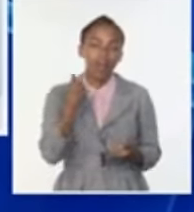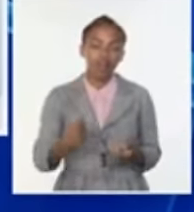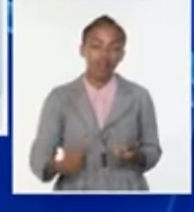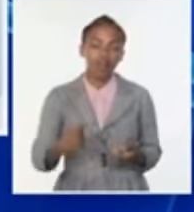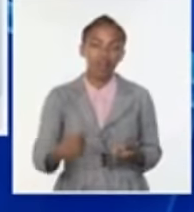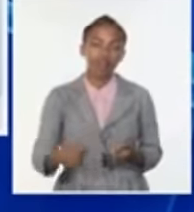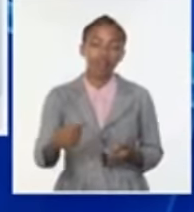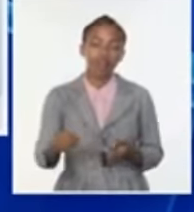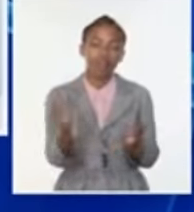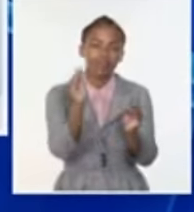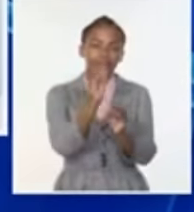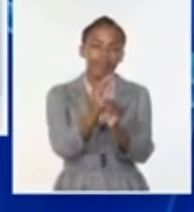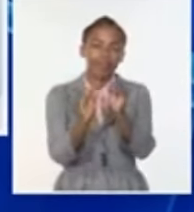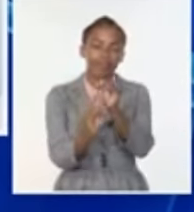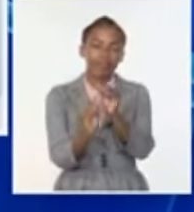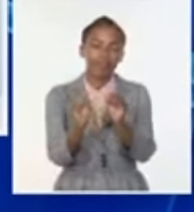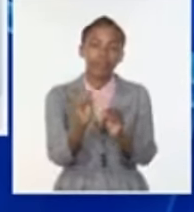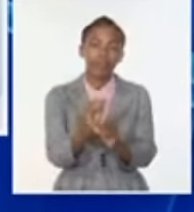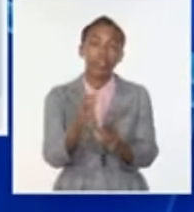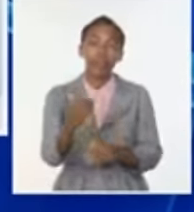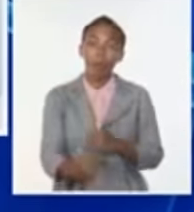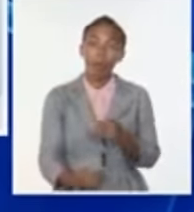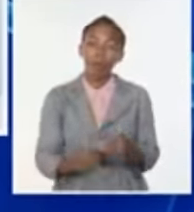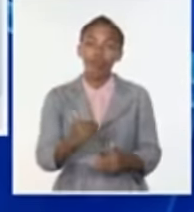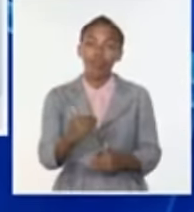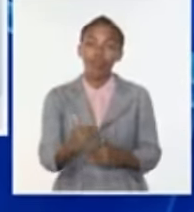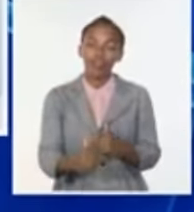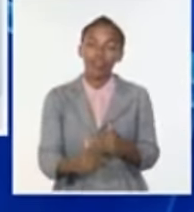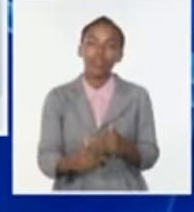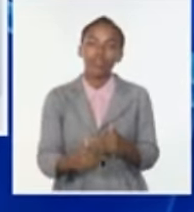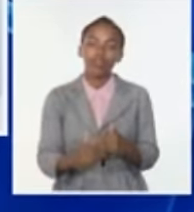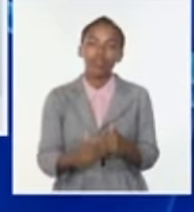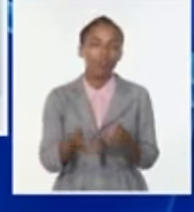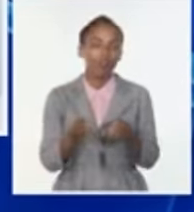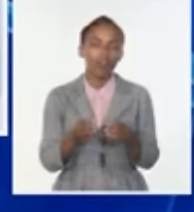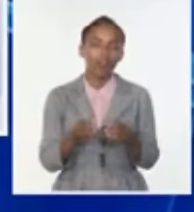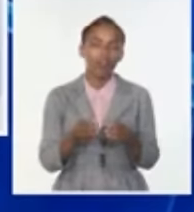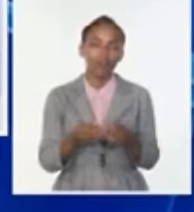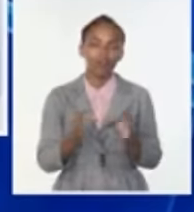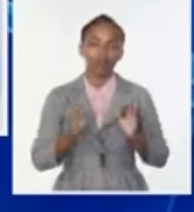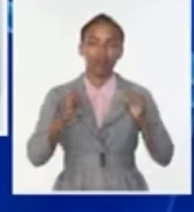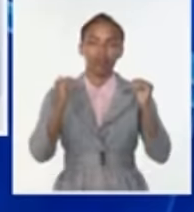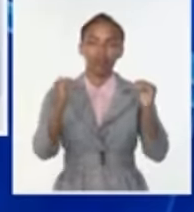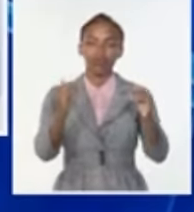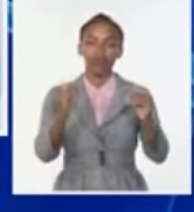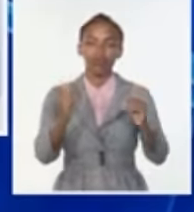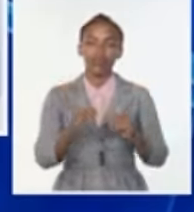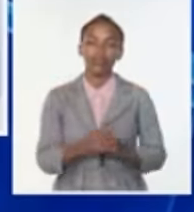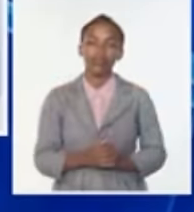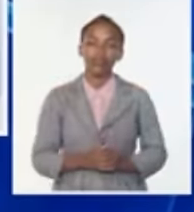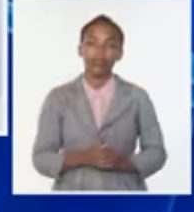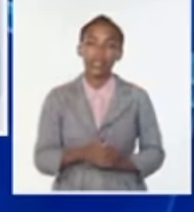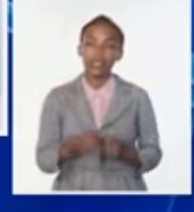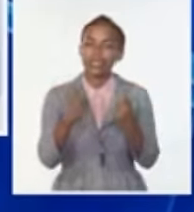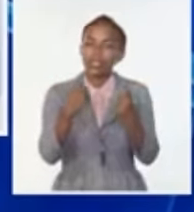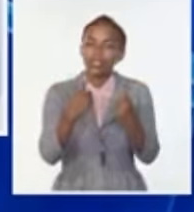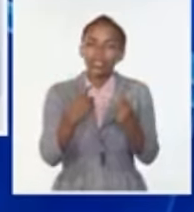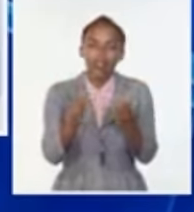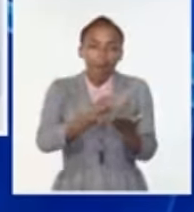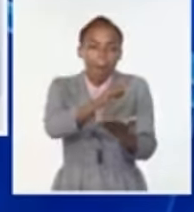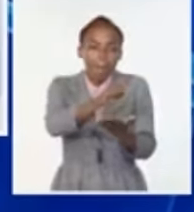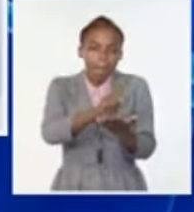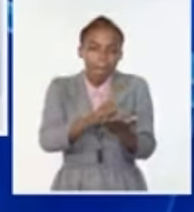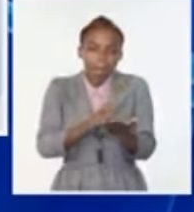proceso que se realiza muchas veces de una manera formal, insistimos en eso. Es clave tener una buena estrategia que se parezca